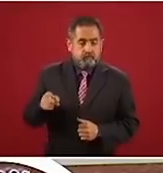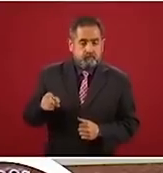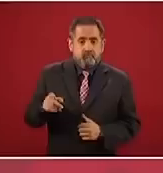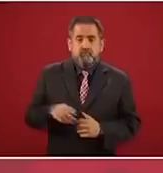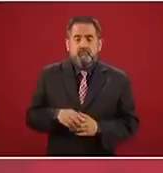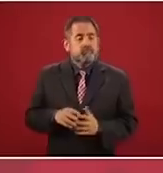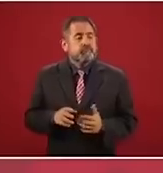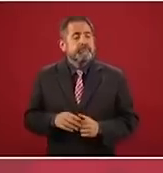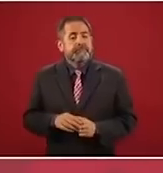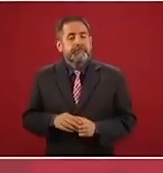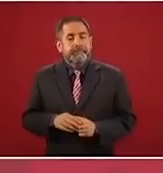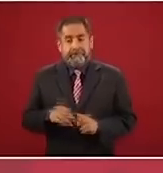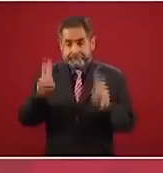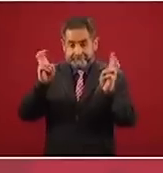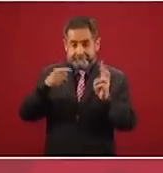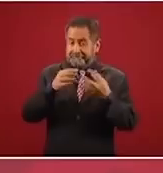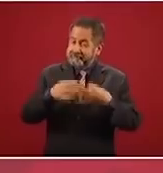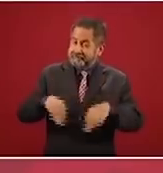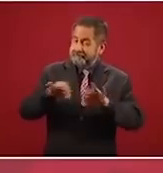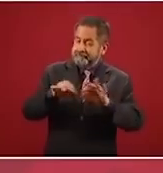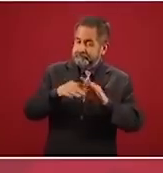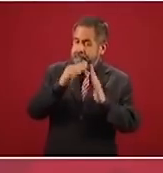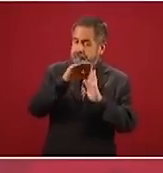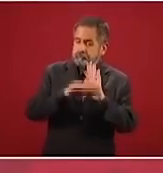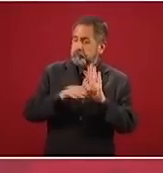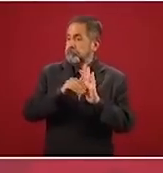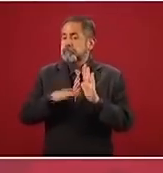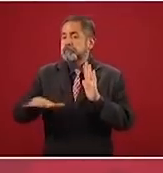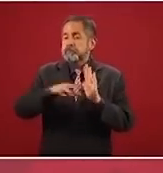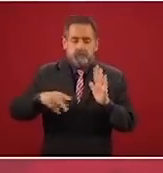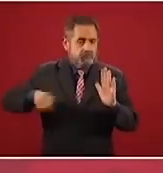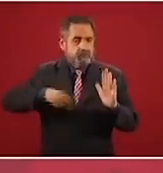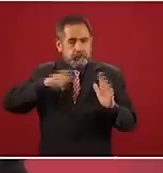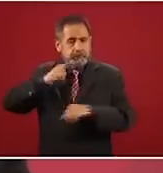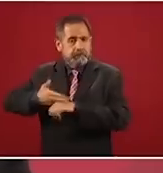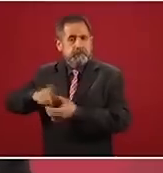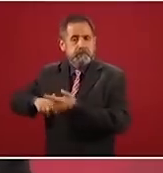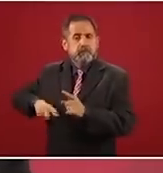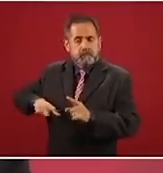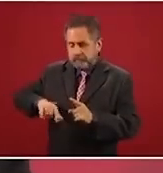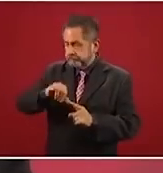de gran importancia para nosotros.